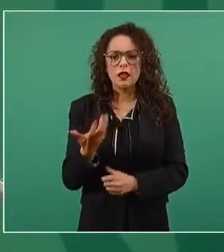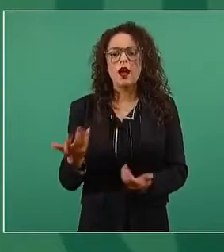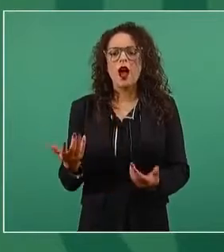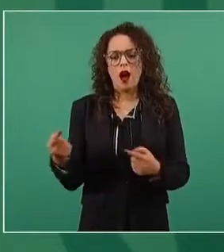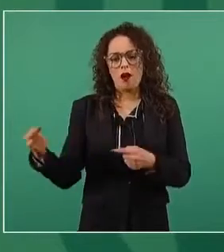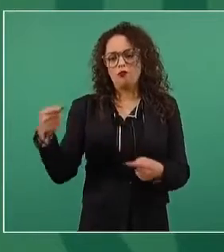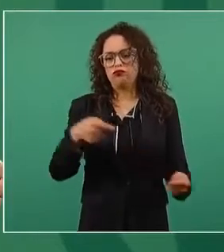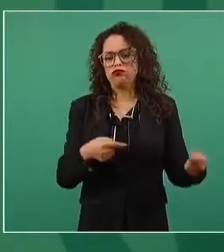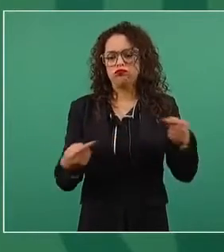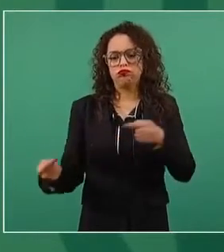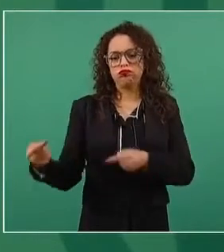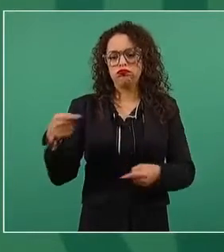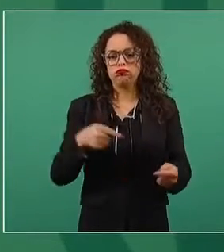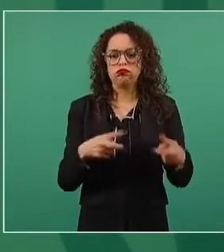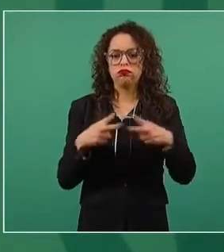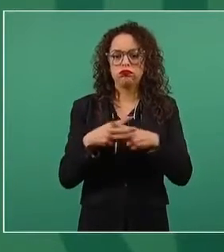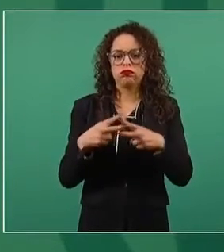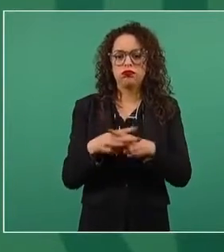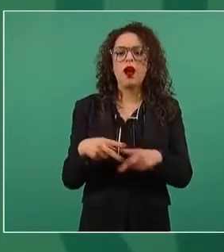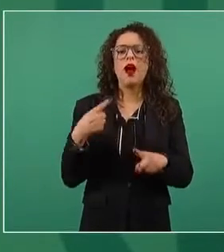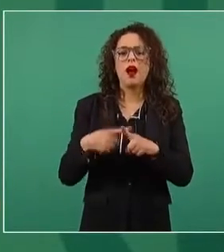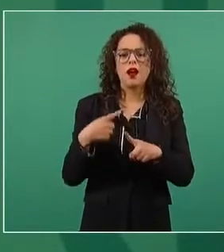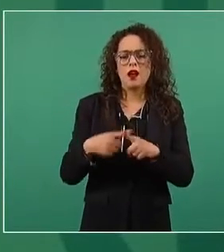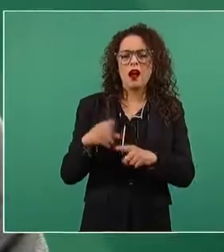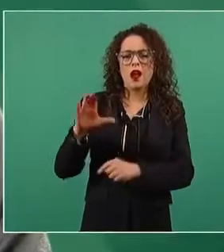a Marcelo con Claudia.